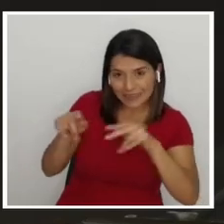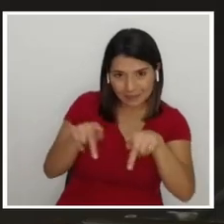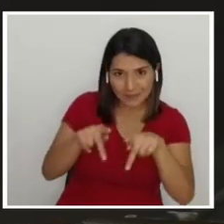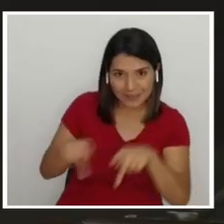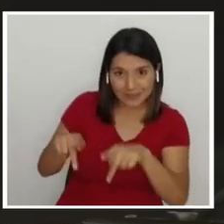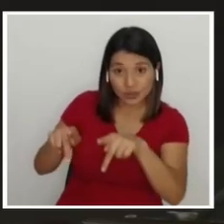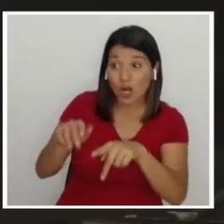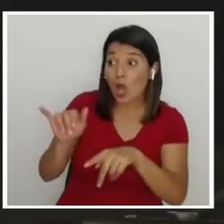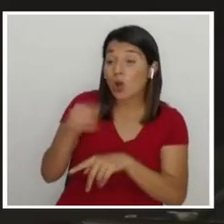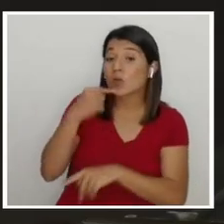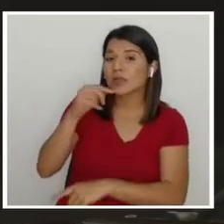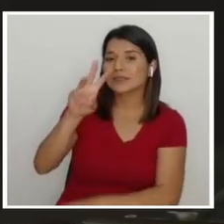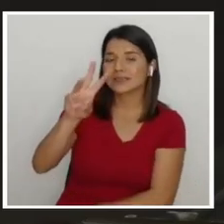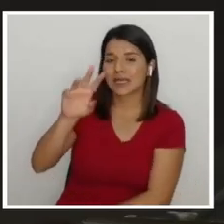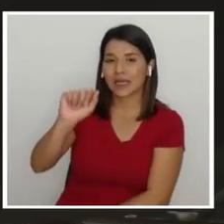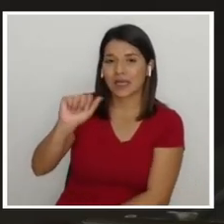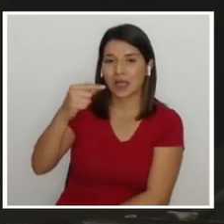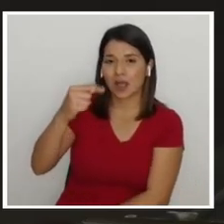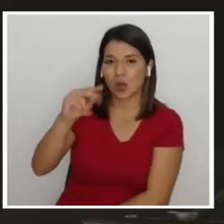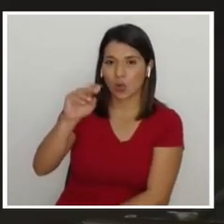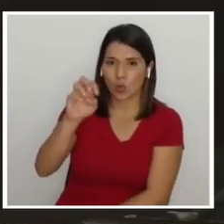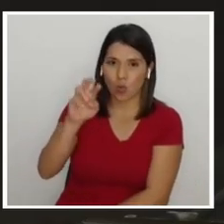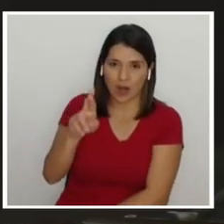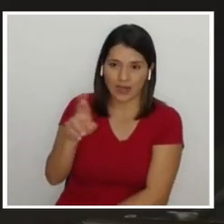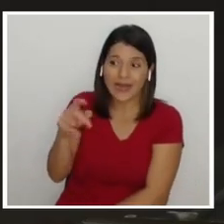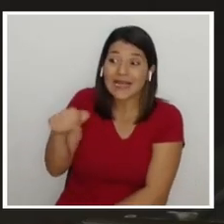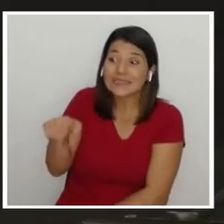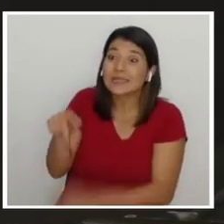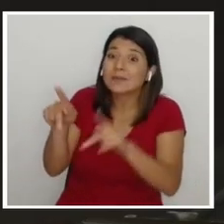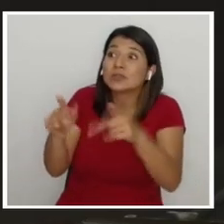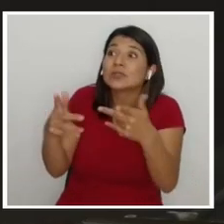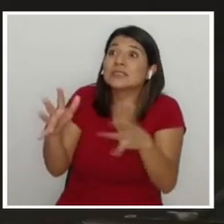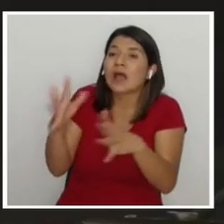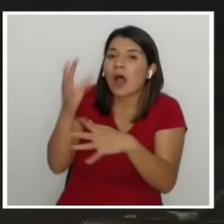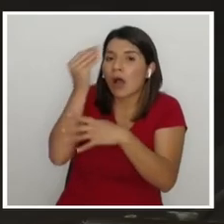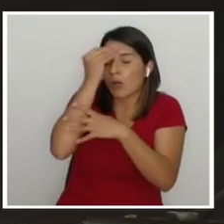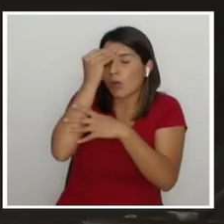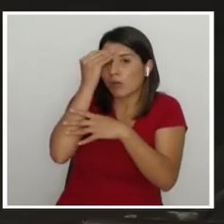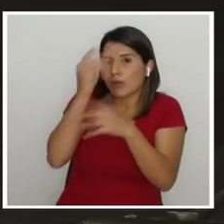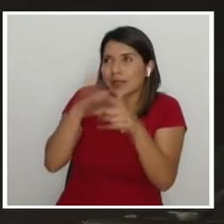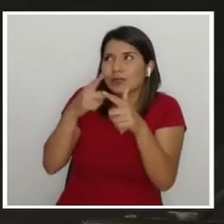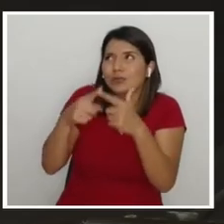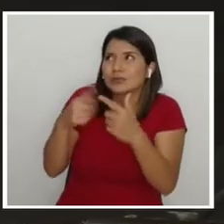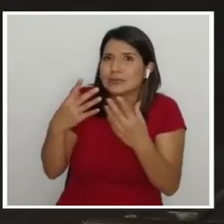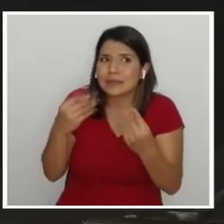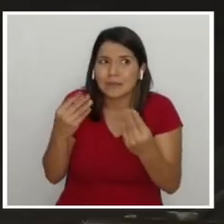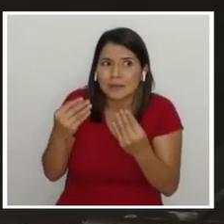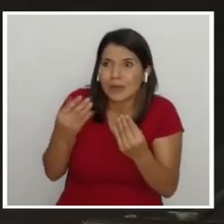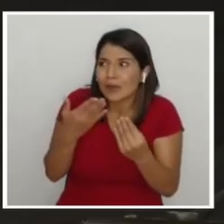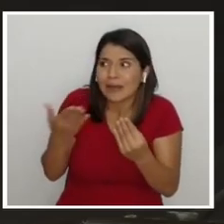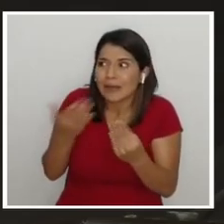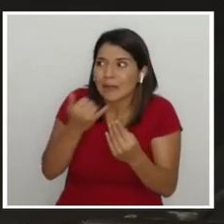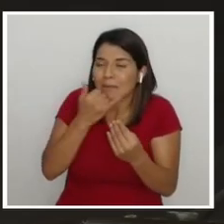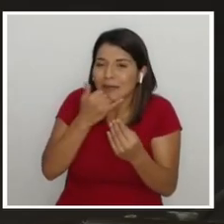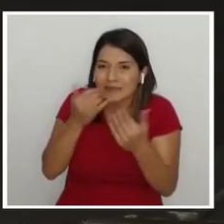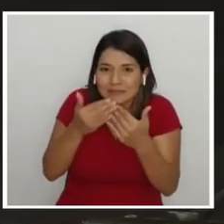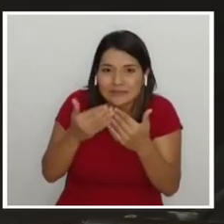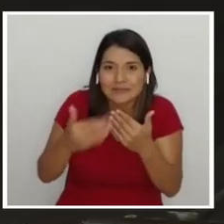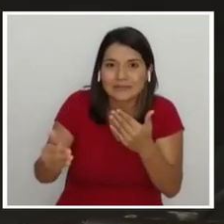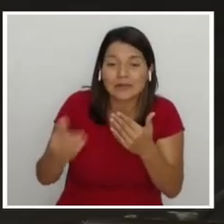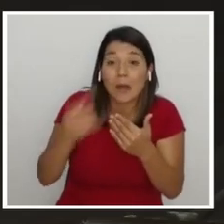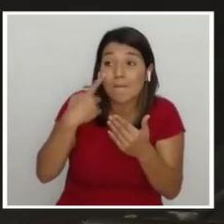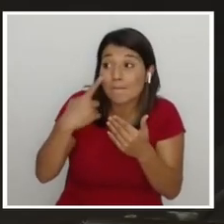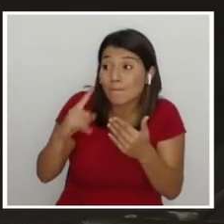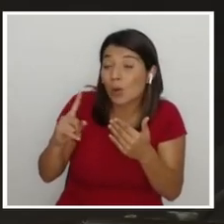ya están viviendo ese trauma y también tienen miedo de lo que vaya a pasar de ahí en adelante debido a las condiciones